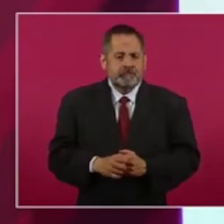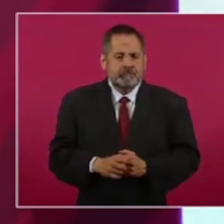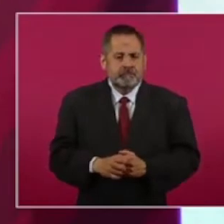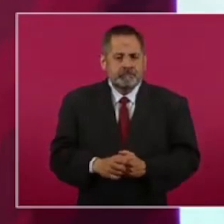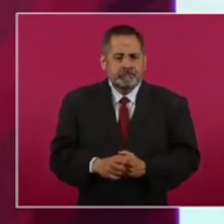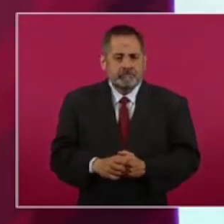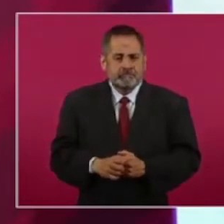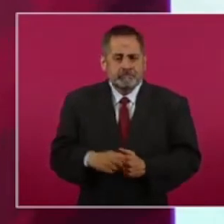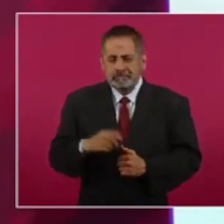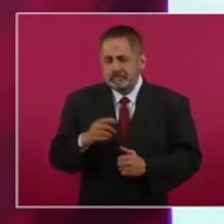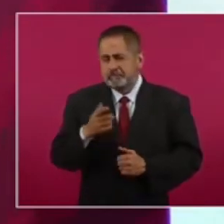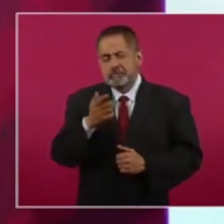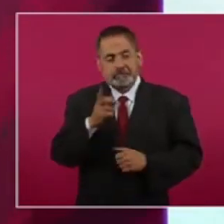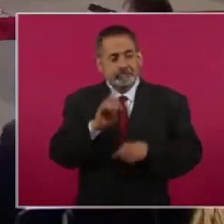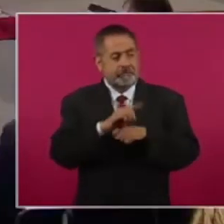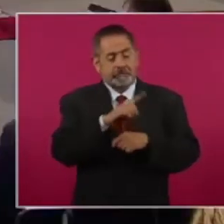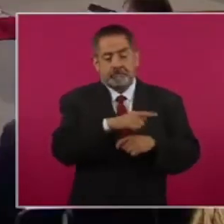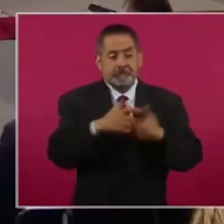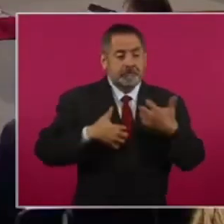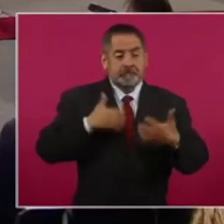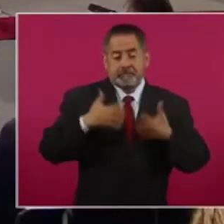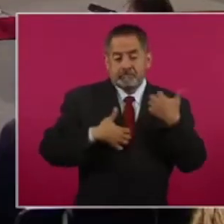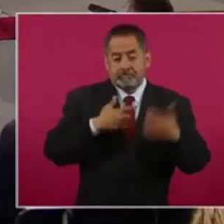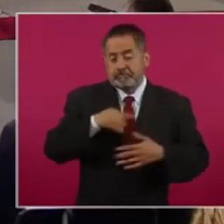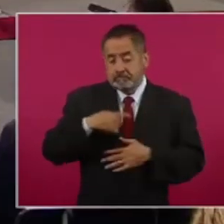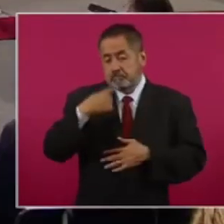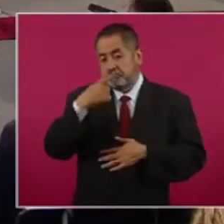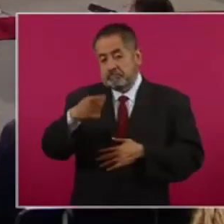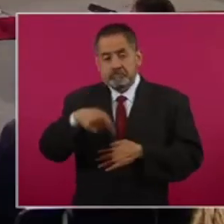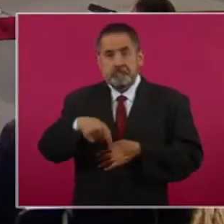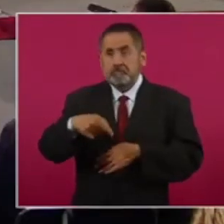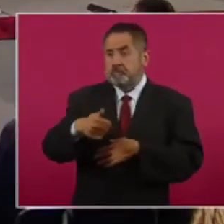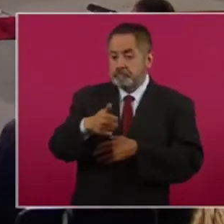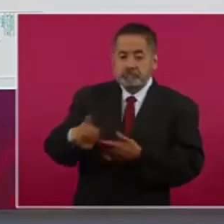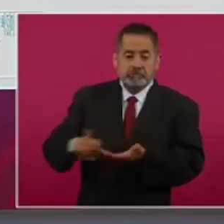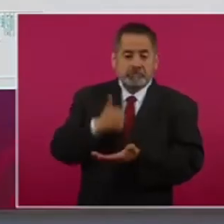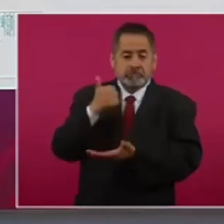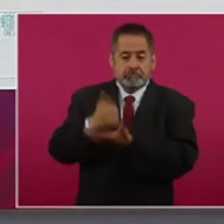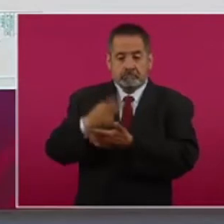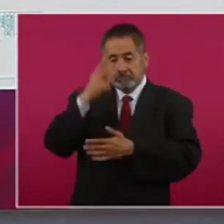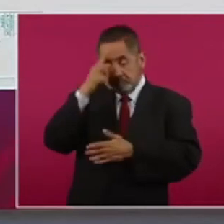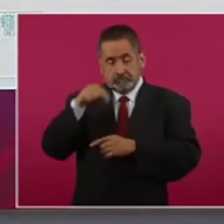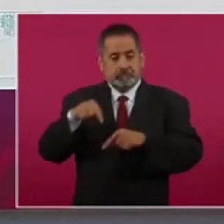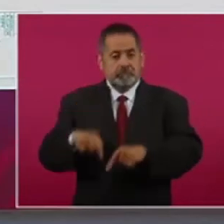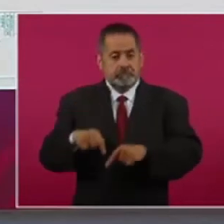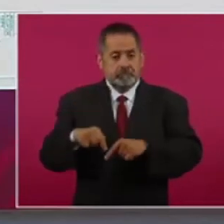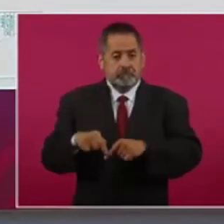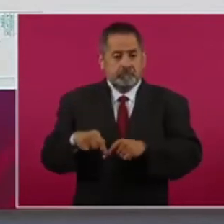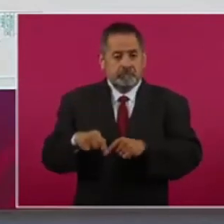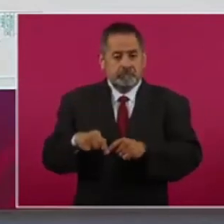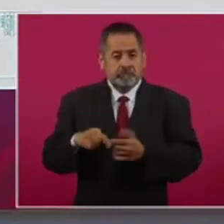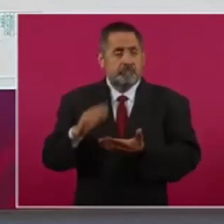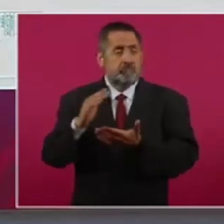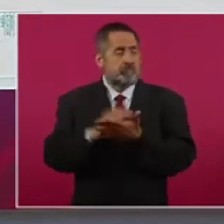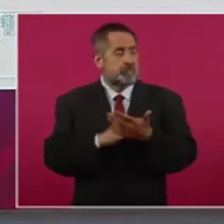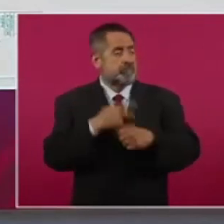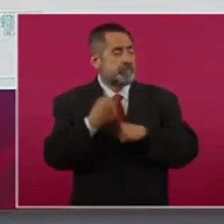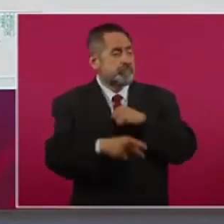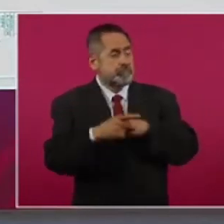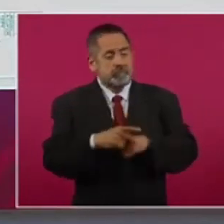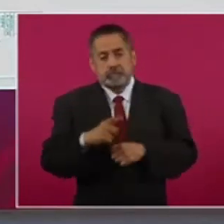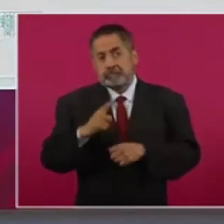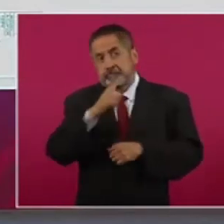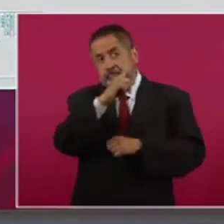Y el otro día se enojaron porque dije que en la Ciudad de México tiene menos delincuencia que Nueva York,